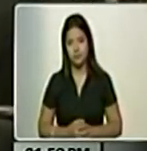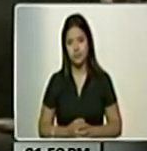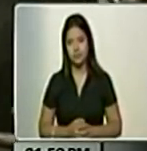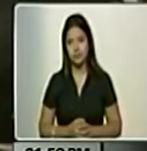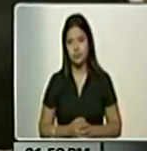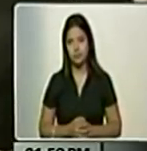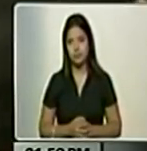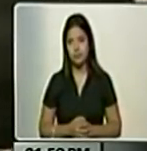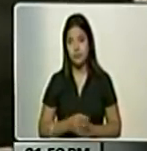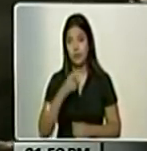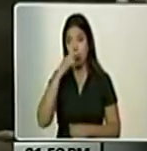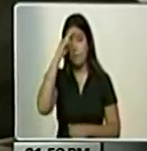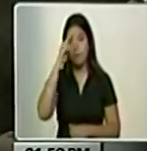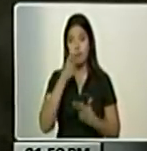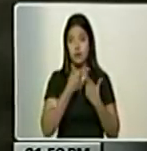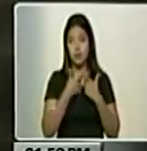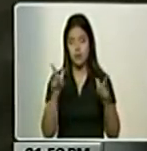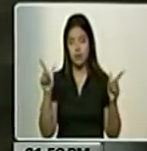padre